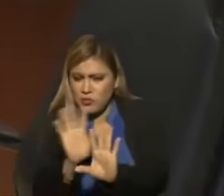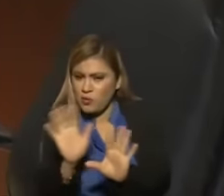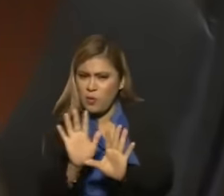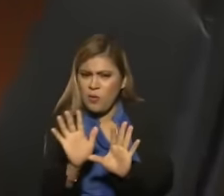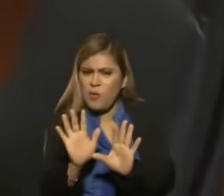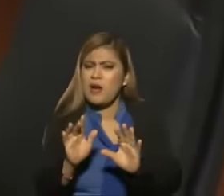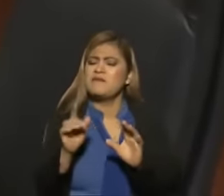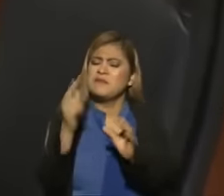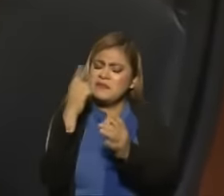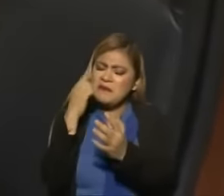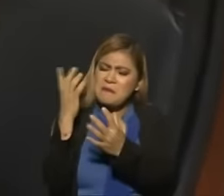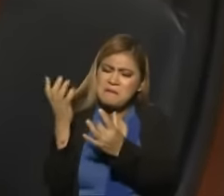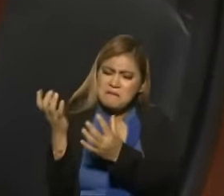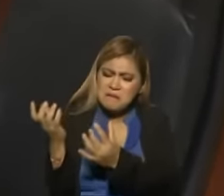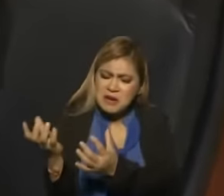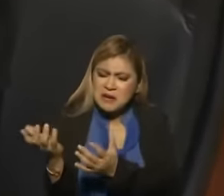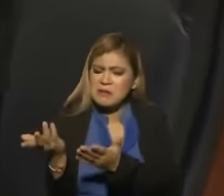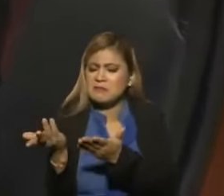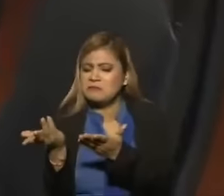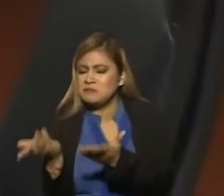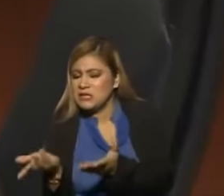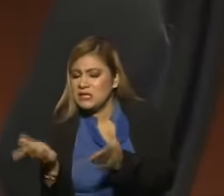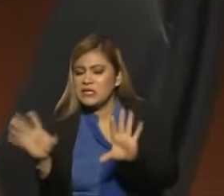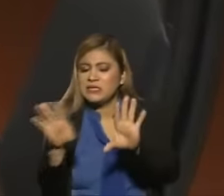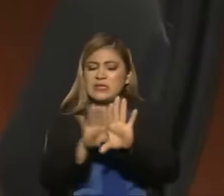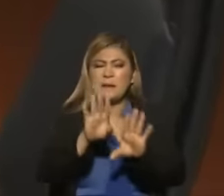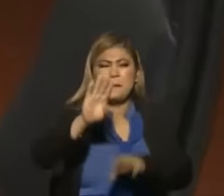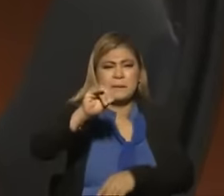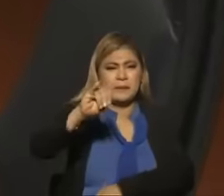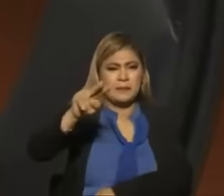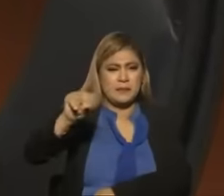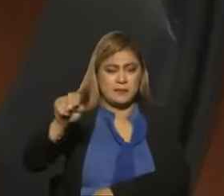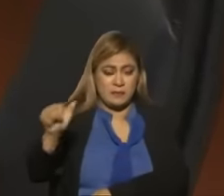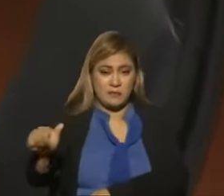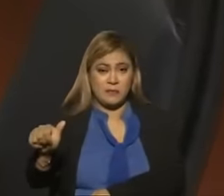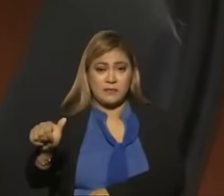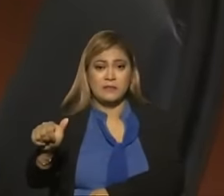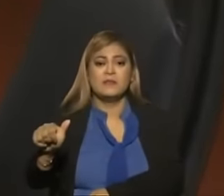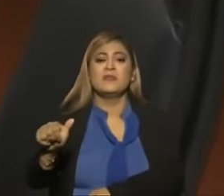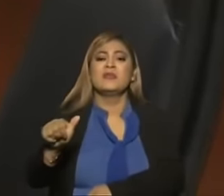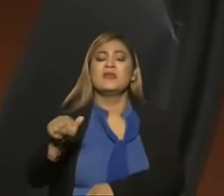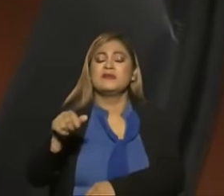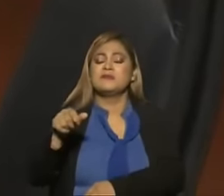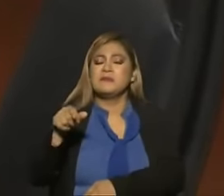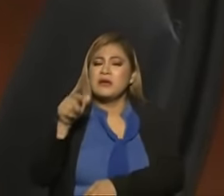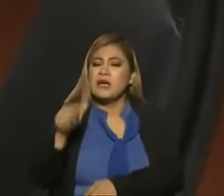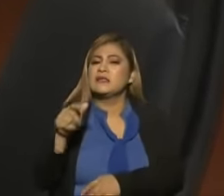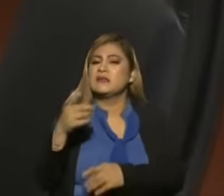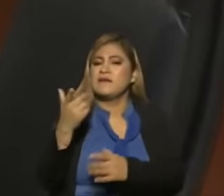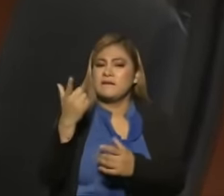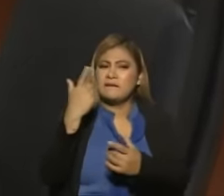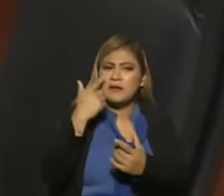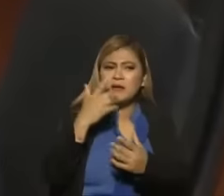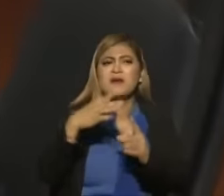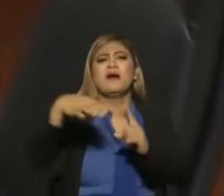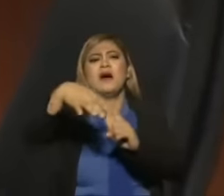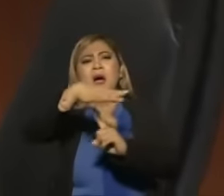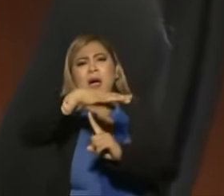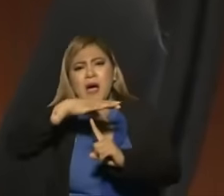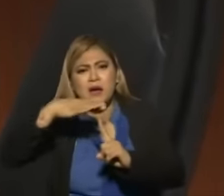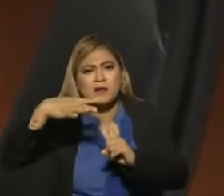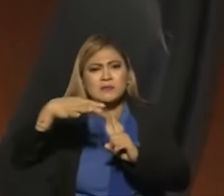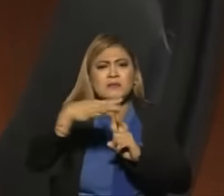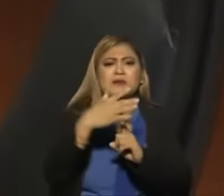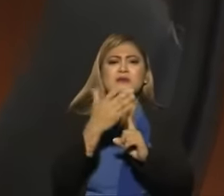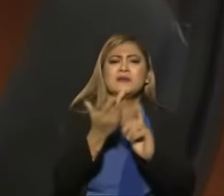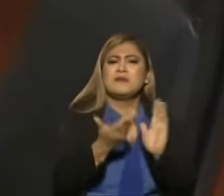presentará un plan general de cierre de minas o que con el estudio de impacto ambiental presentado hace muchos